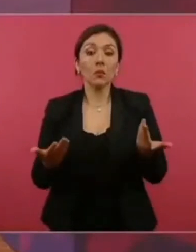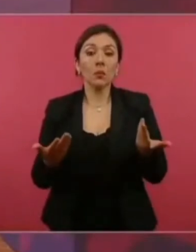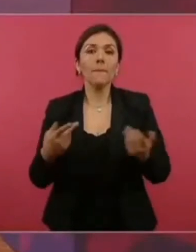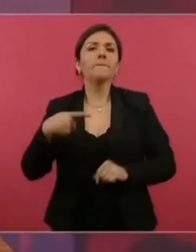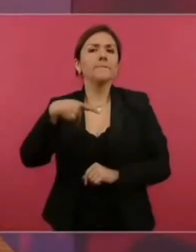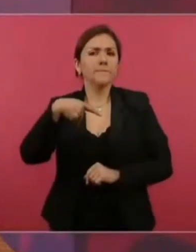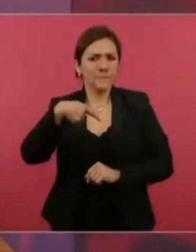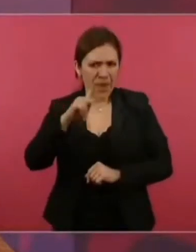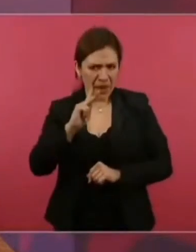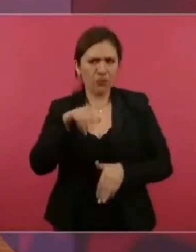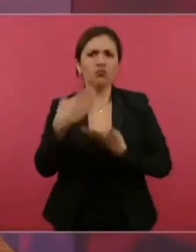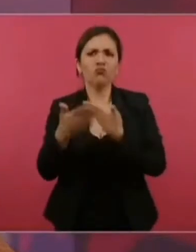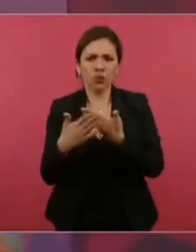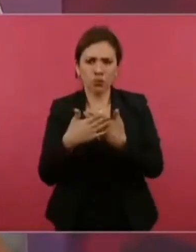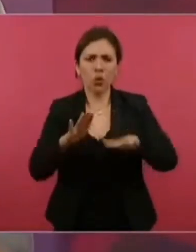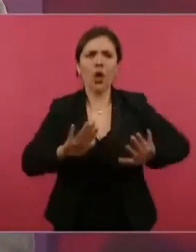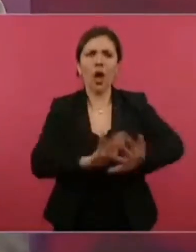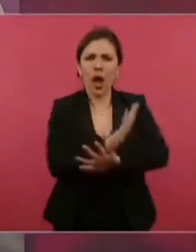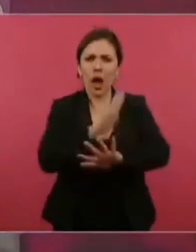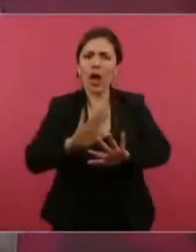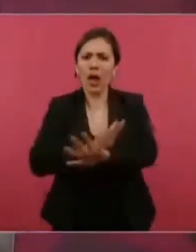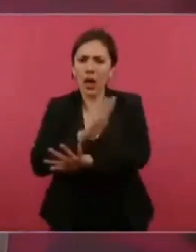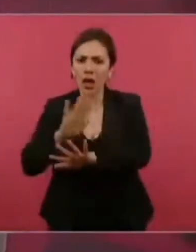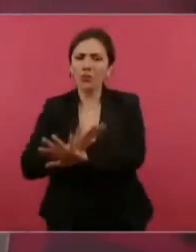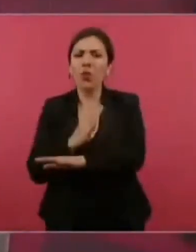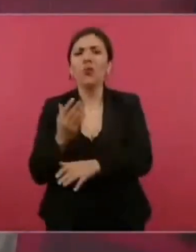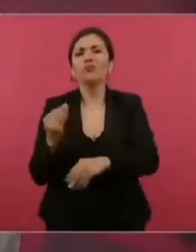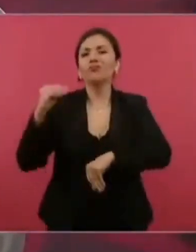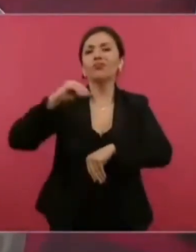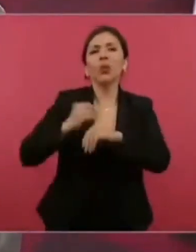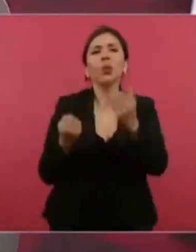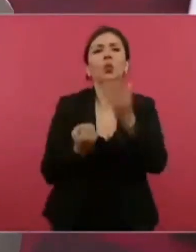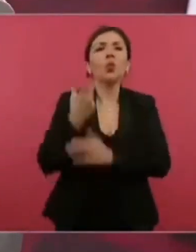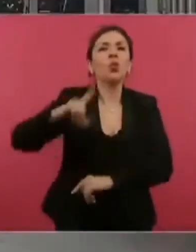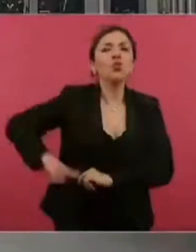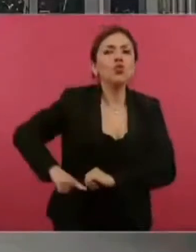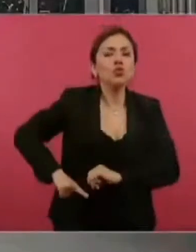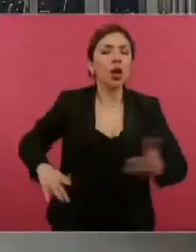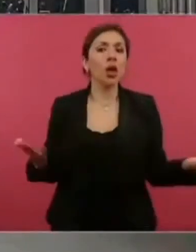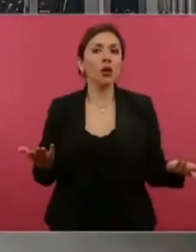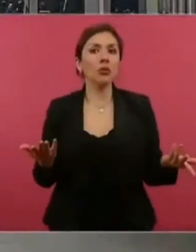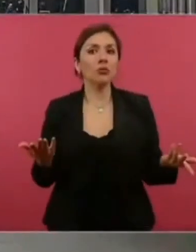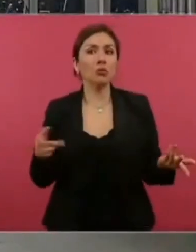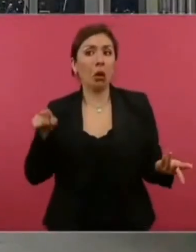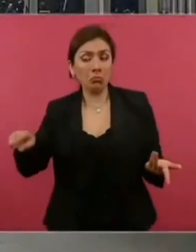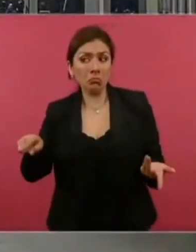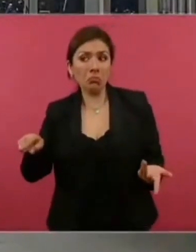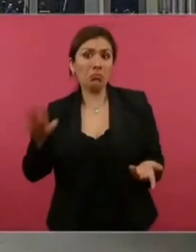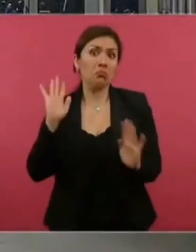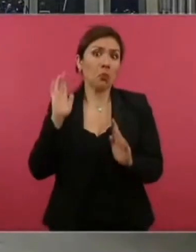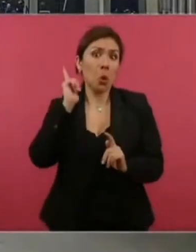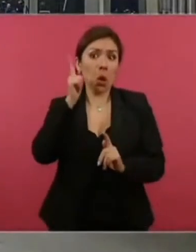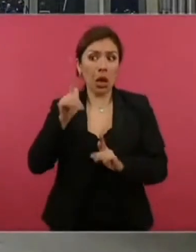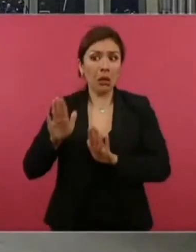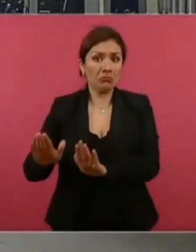se van a dar los cambios, vienen nuevos gobiernos y no hay que descartar eso.